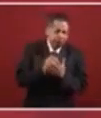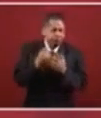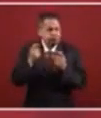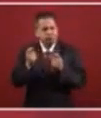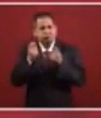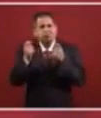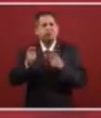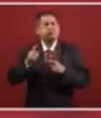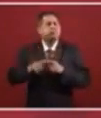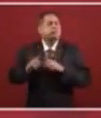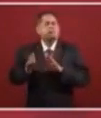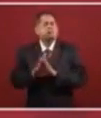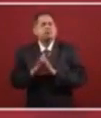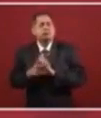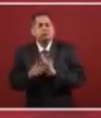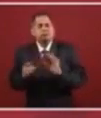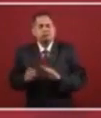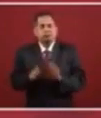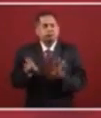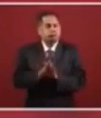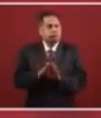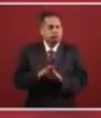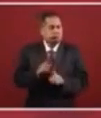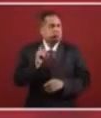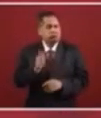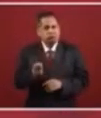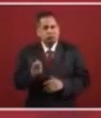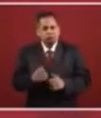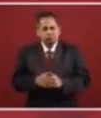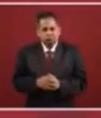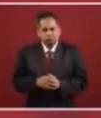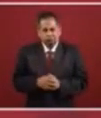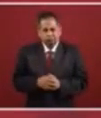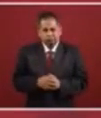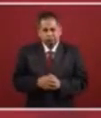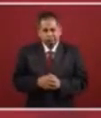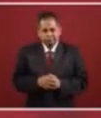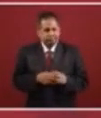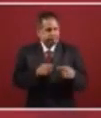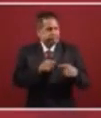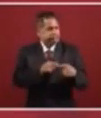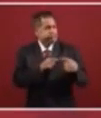reacción era moralmente imposible